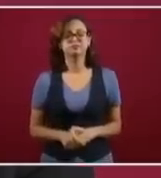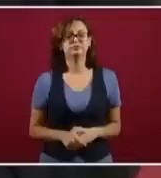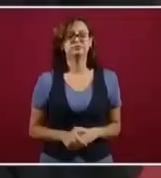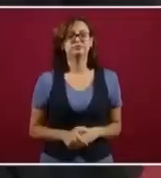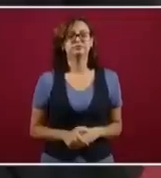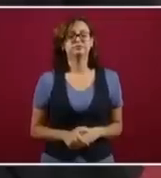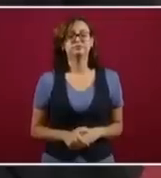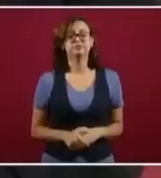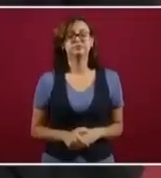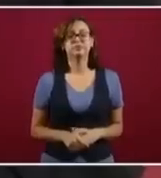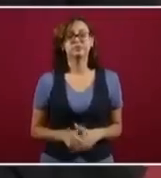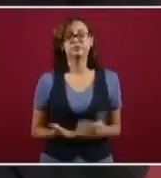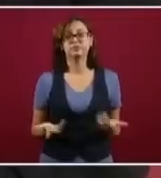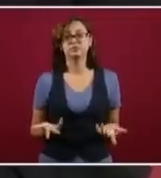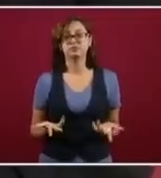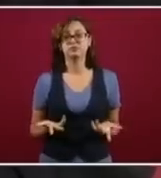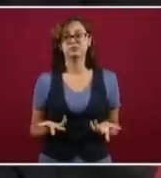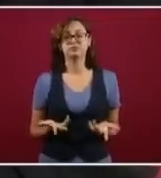Por eso